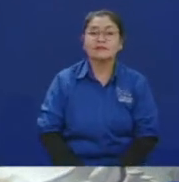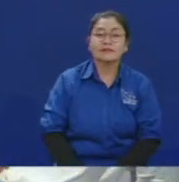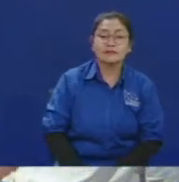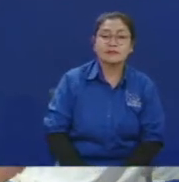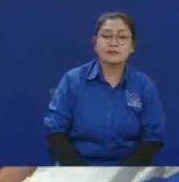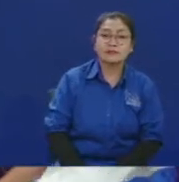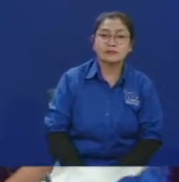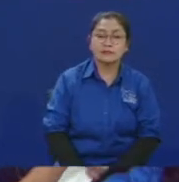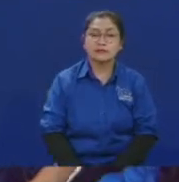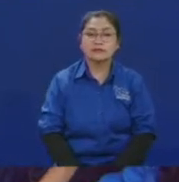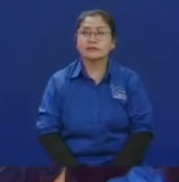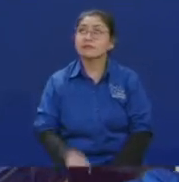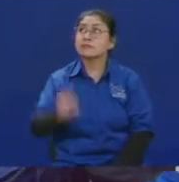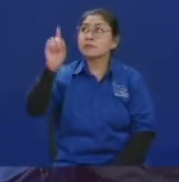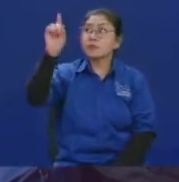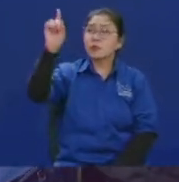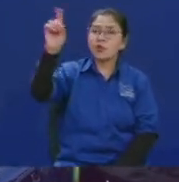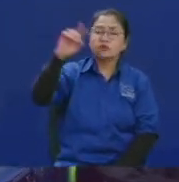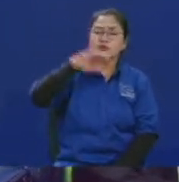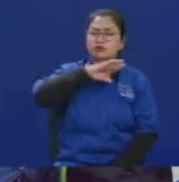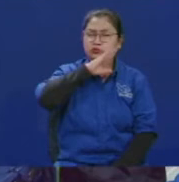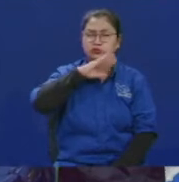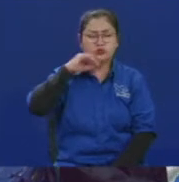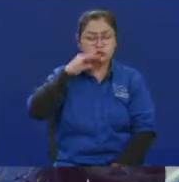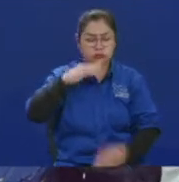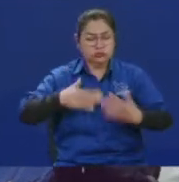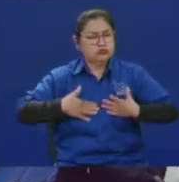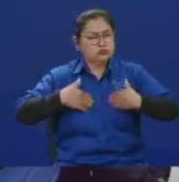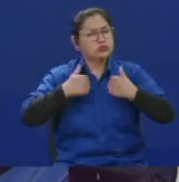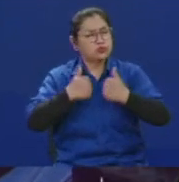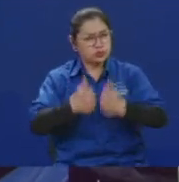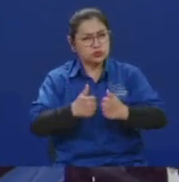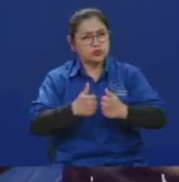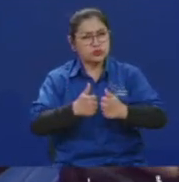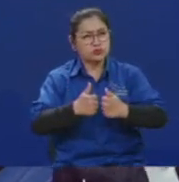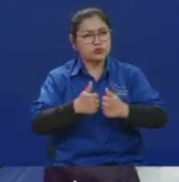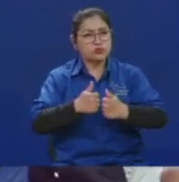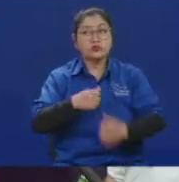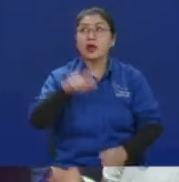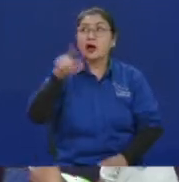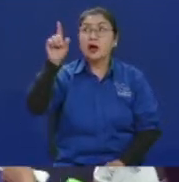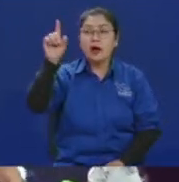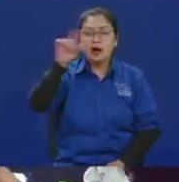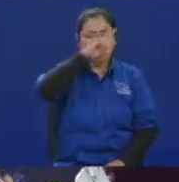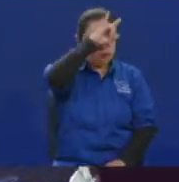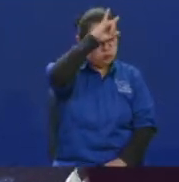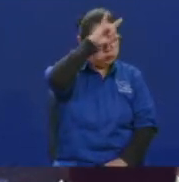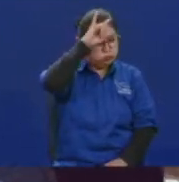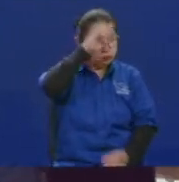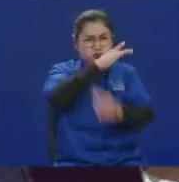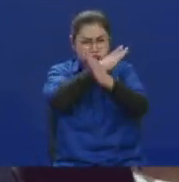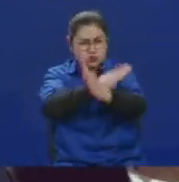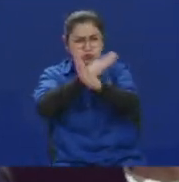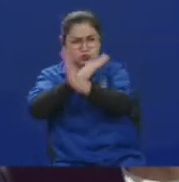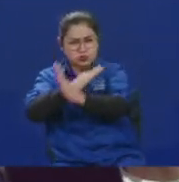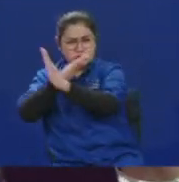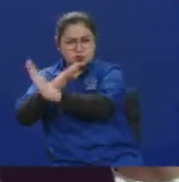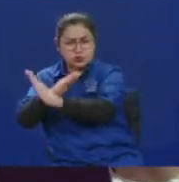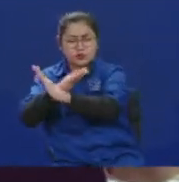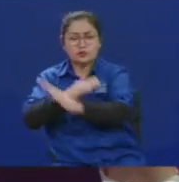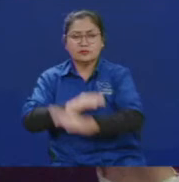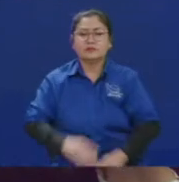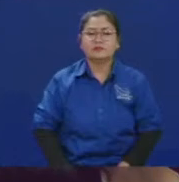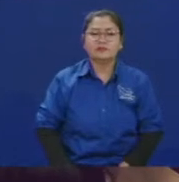¡Declárelo! Sana a los enfermos, reprende a los